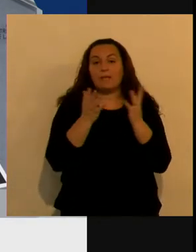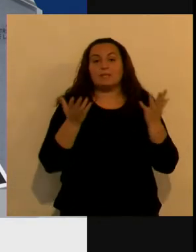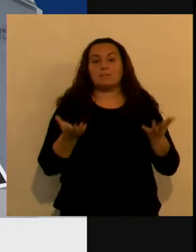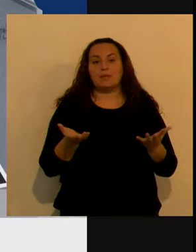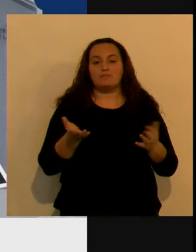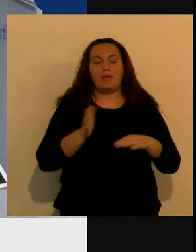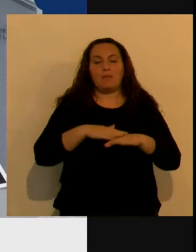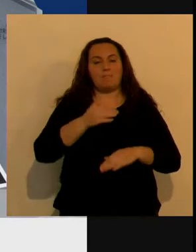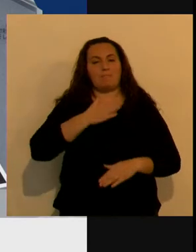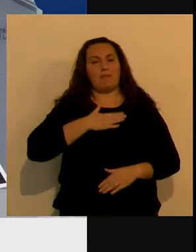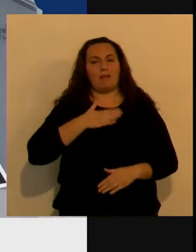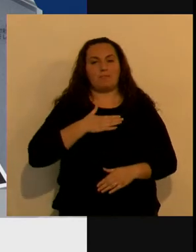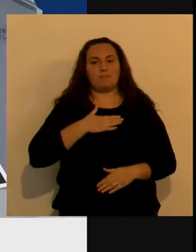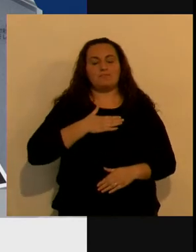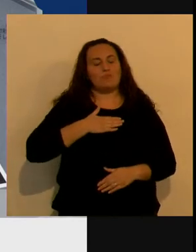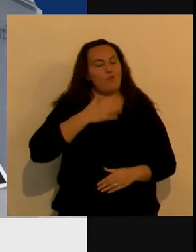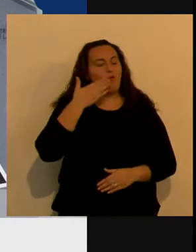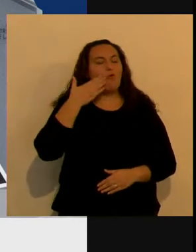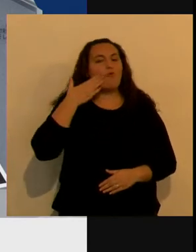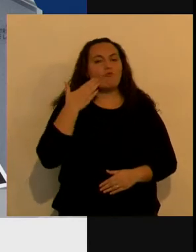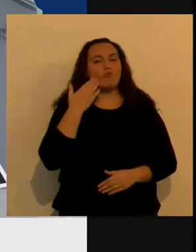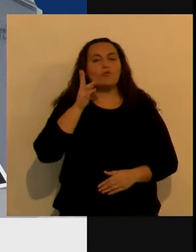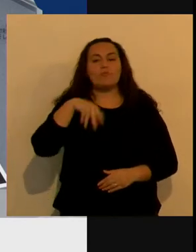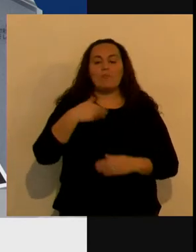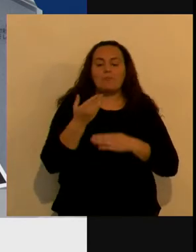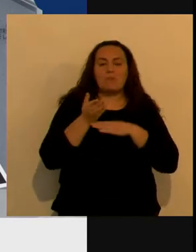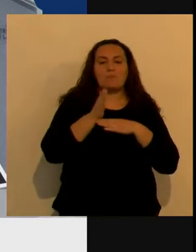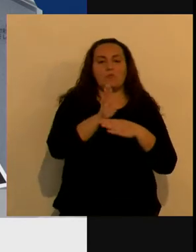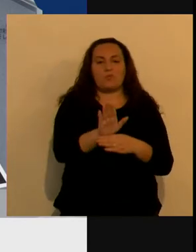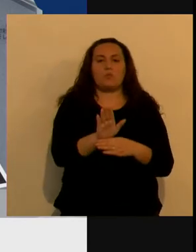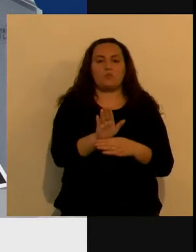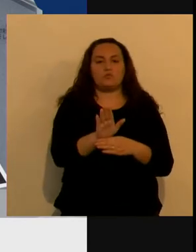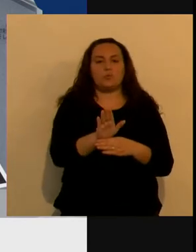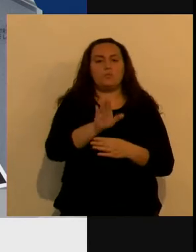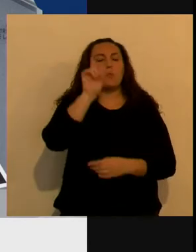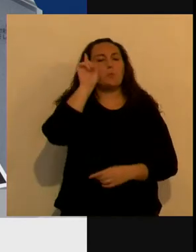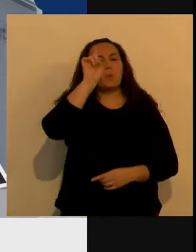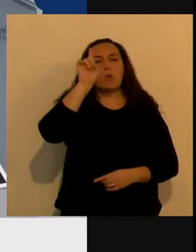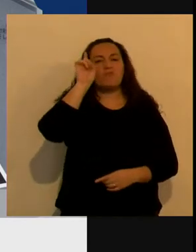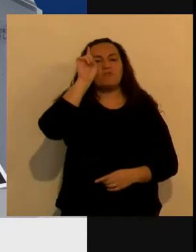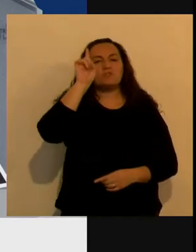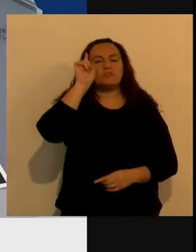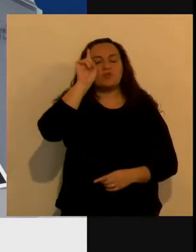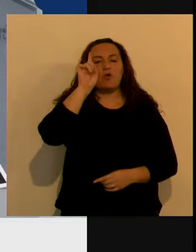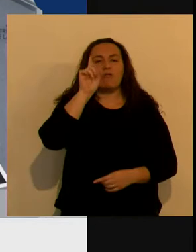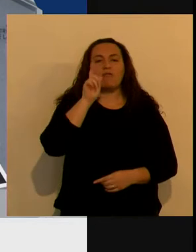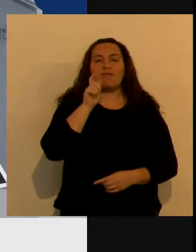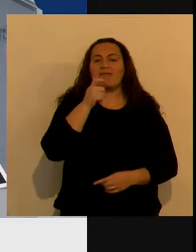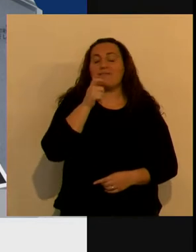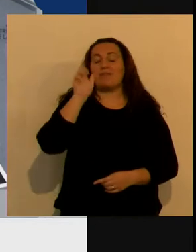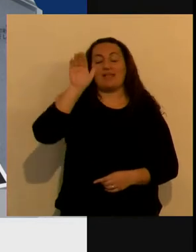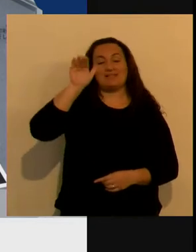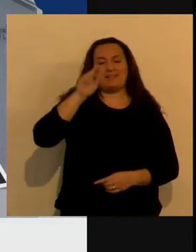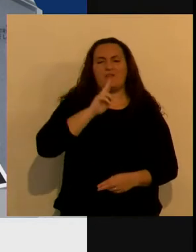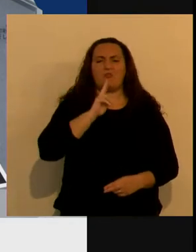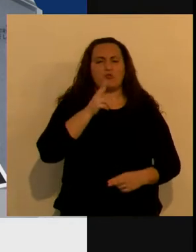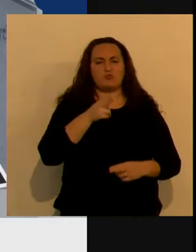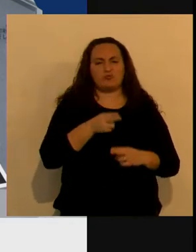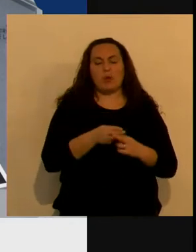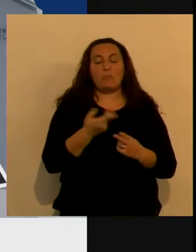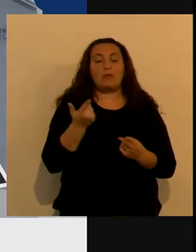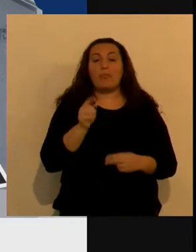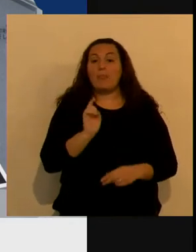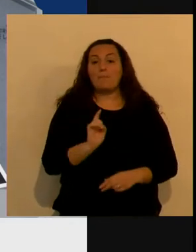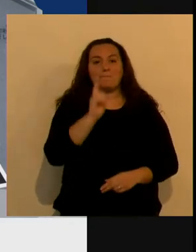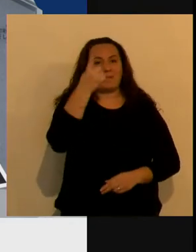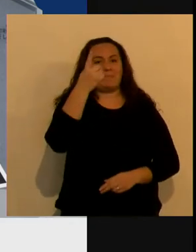mí un honor proponer también al eminente profesor Stephen Hawking para que sea la primera estrella